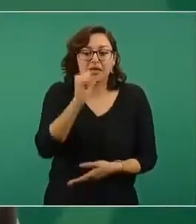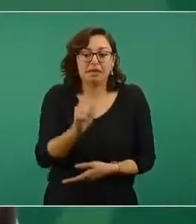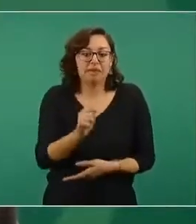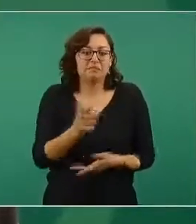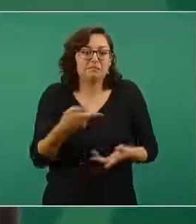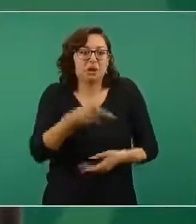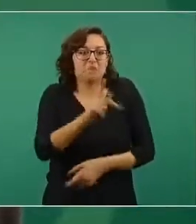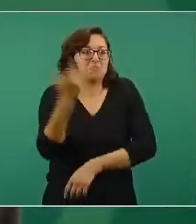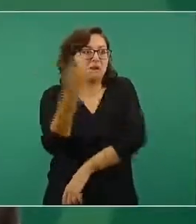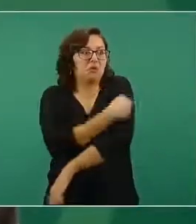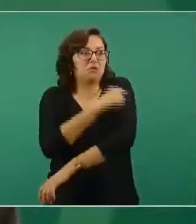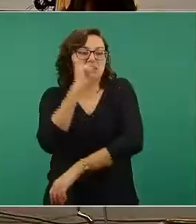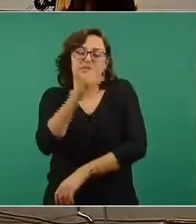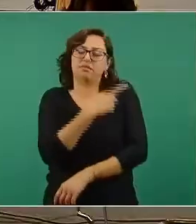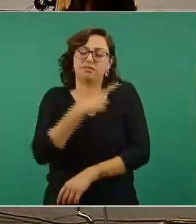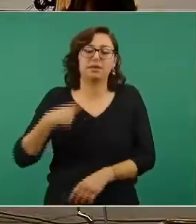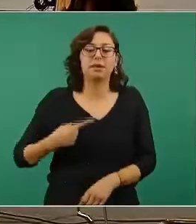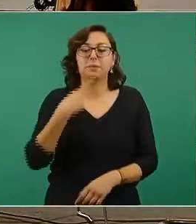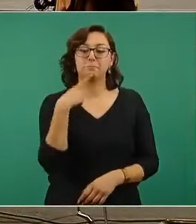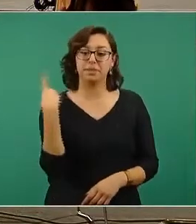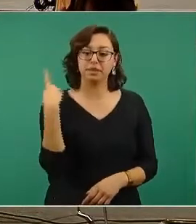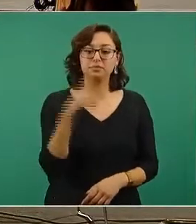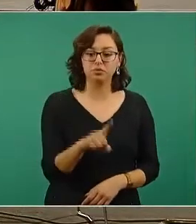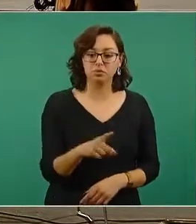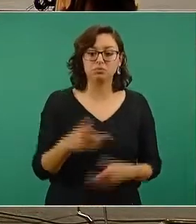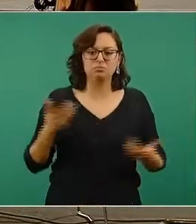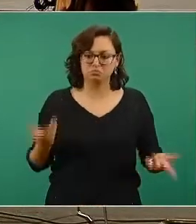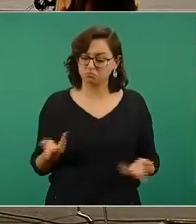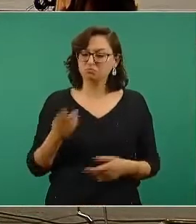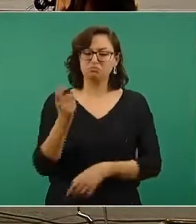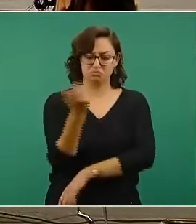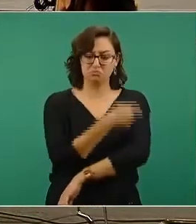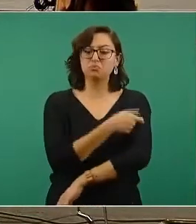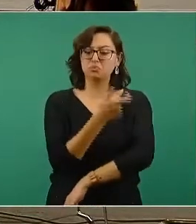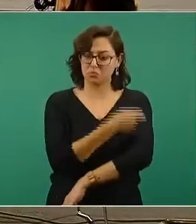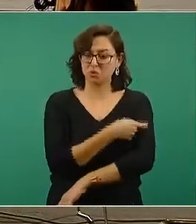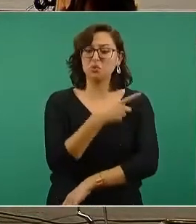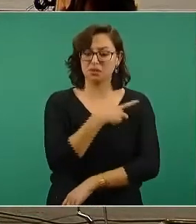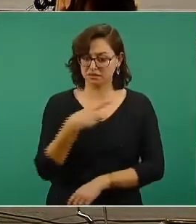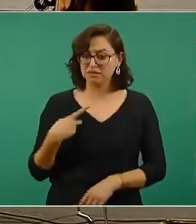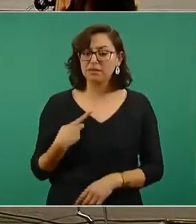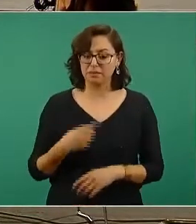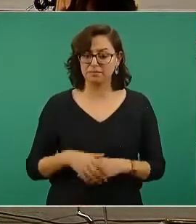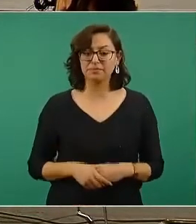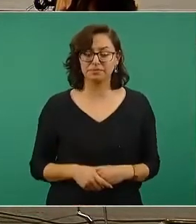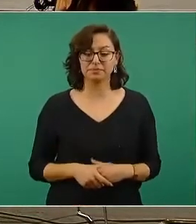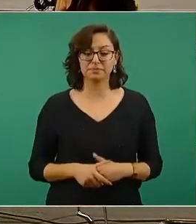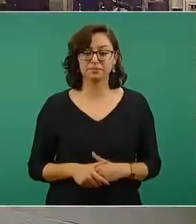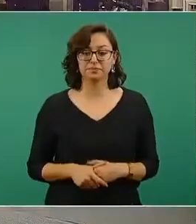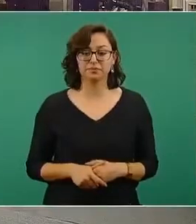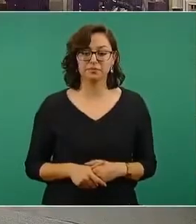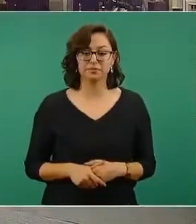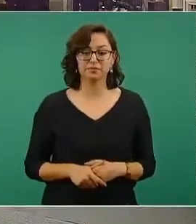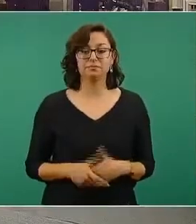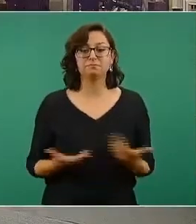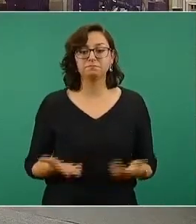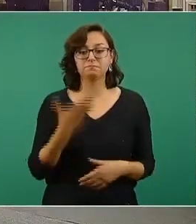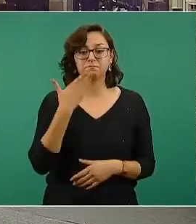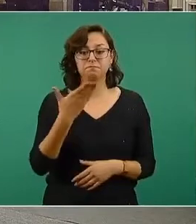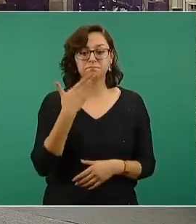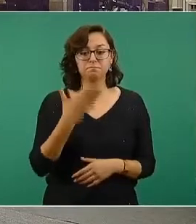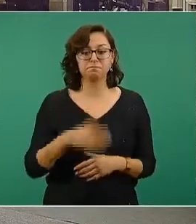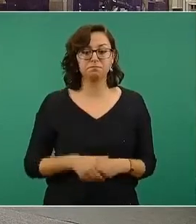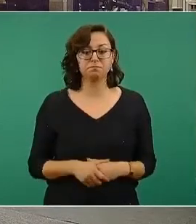eso se tiene que vacunar. No puede no vacunarse una persona por un antecedente de alergia inespecífica. Pues muy bien,